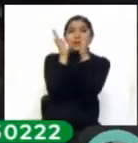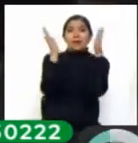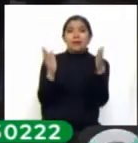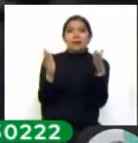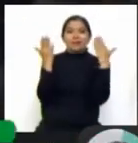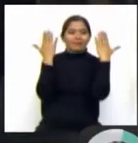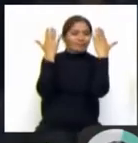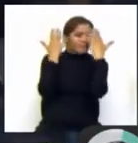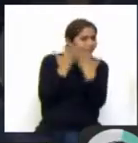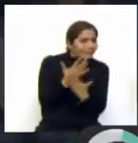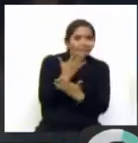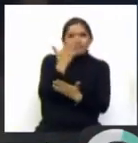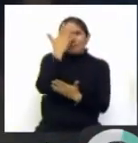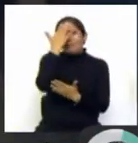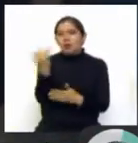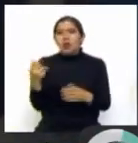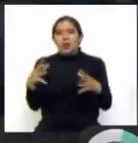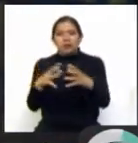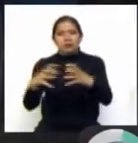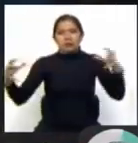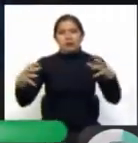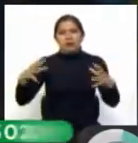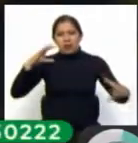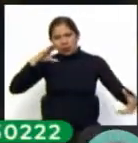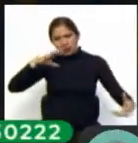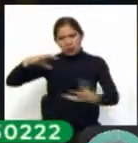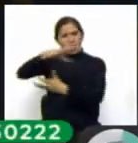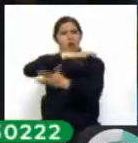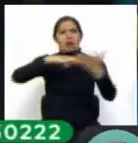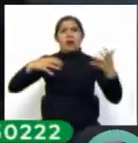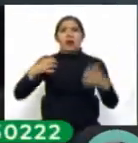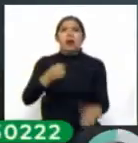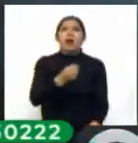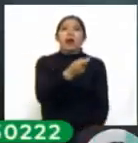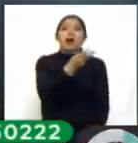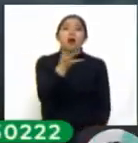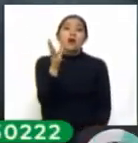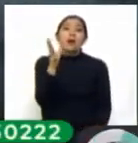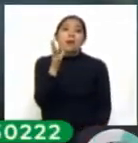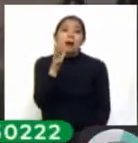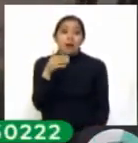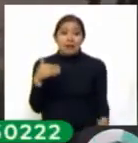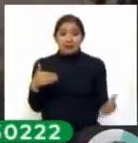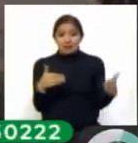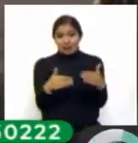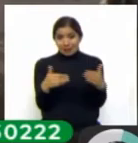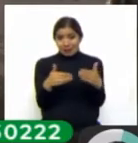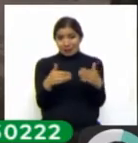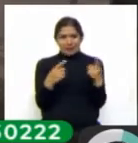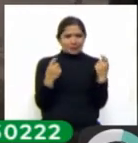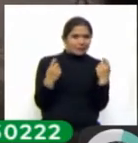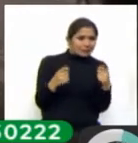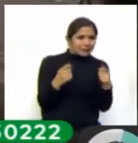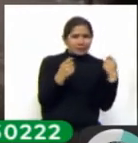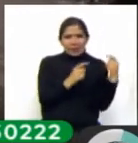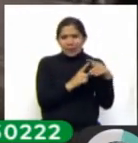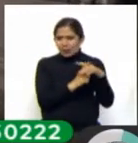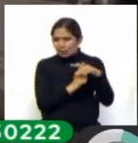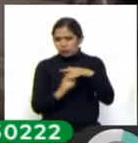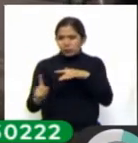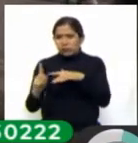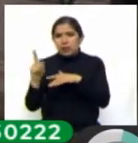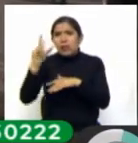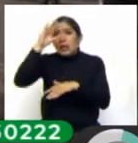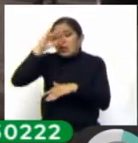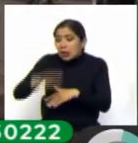lamentó también que producto de la confusión que se generó, algunas madres que se encontraban por el lugar, al intentar huir, extraviaron a